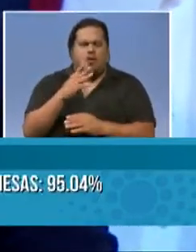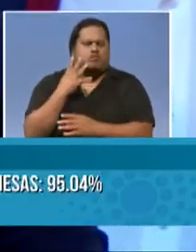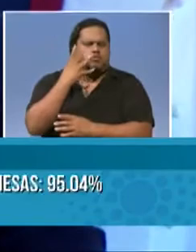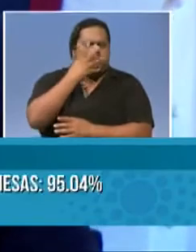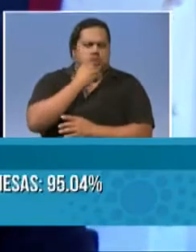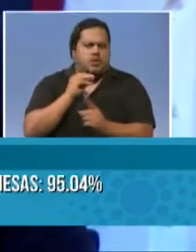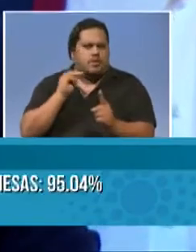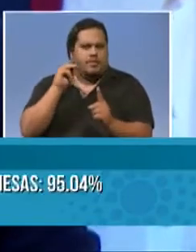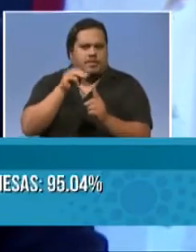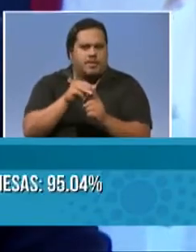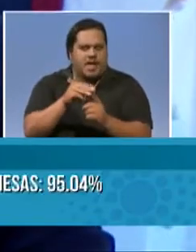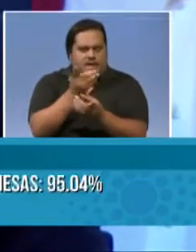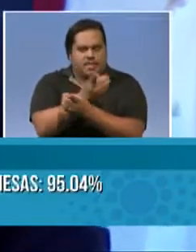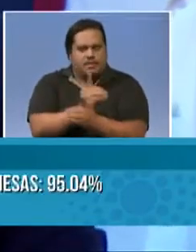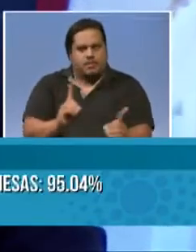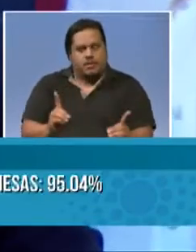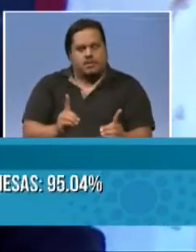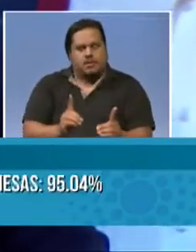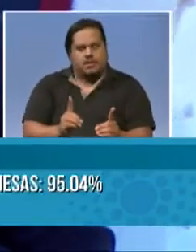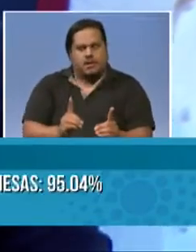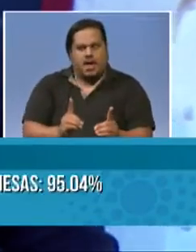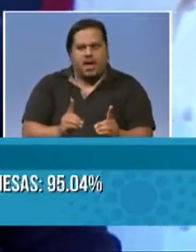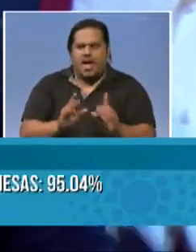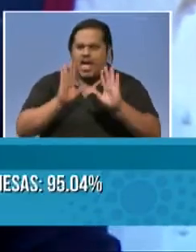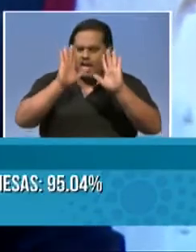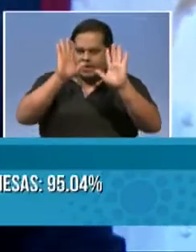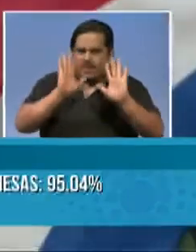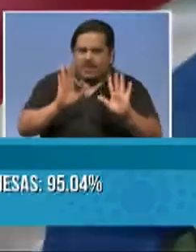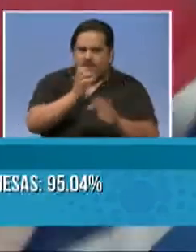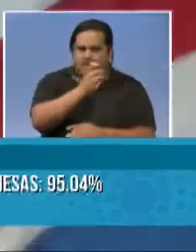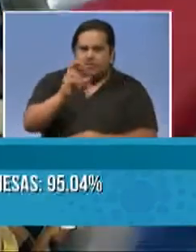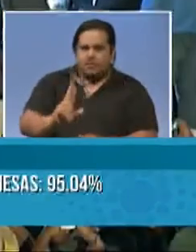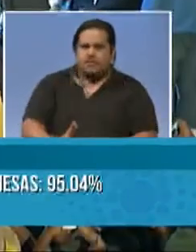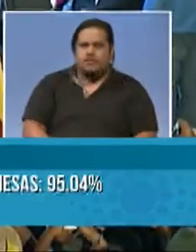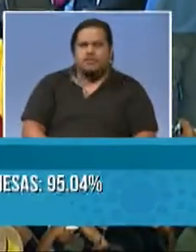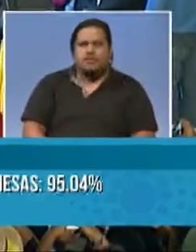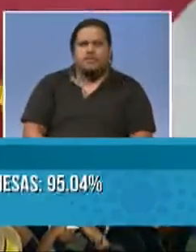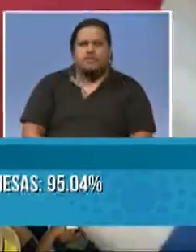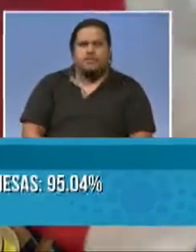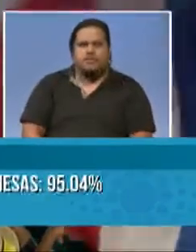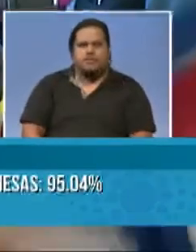mensaje democrático. Bien hecho, Costa Rica.